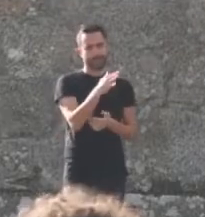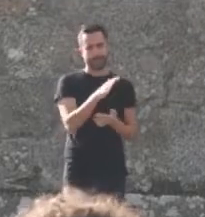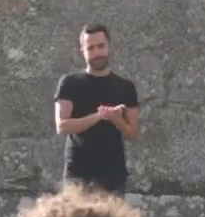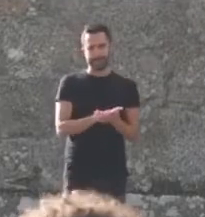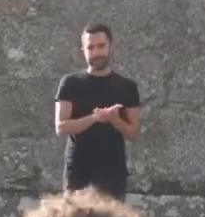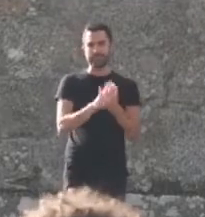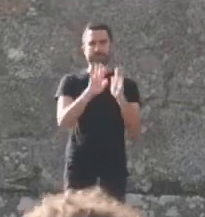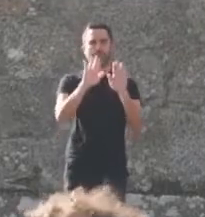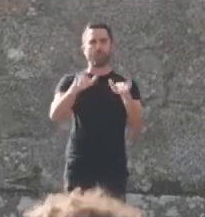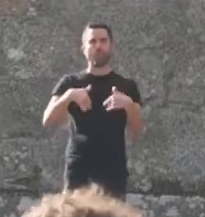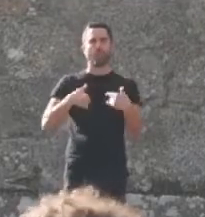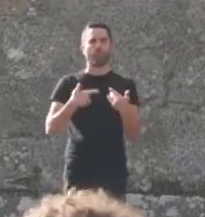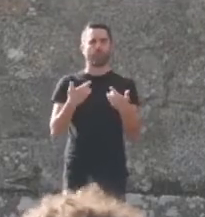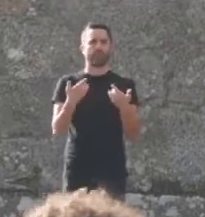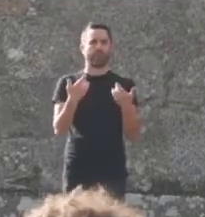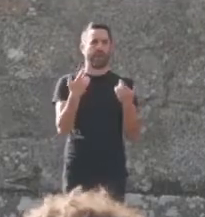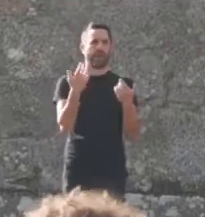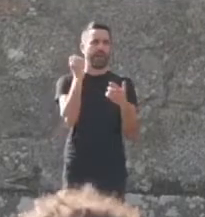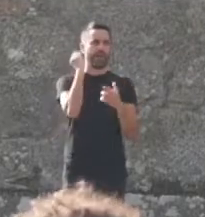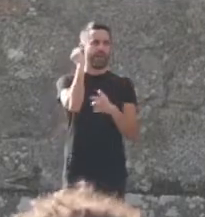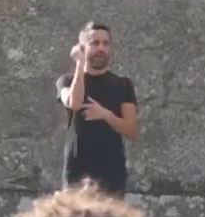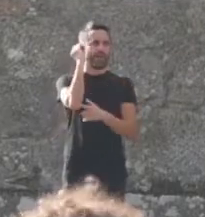a última sesión,